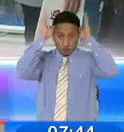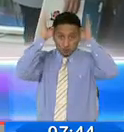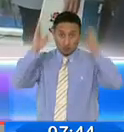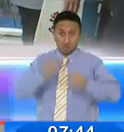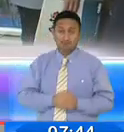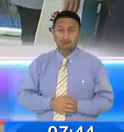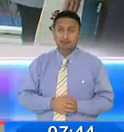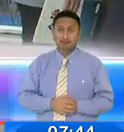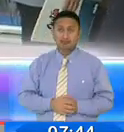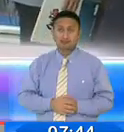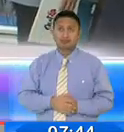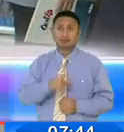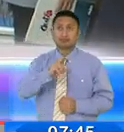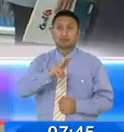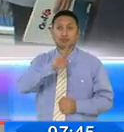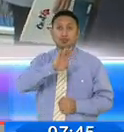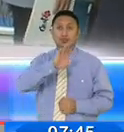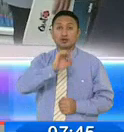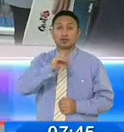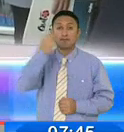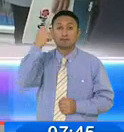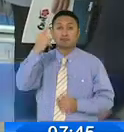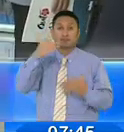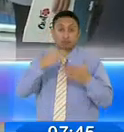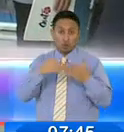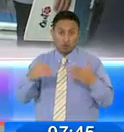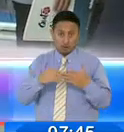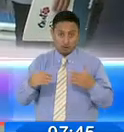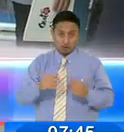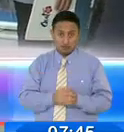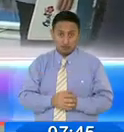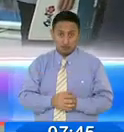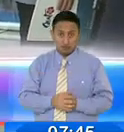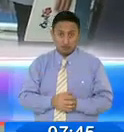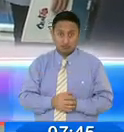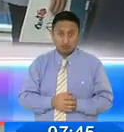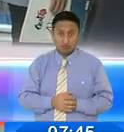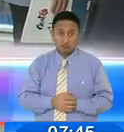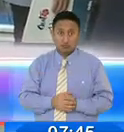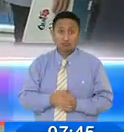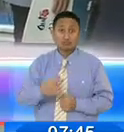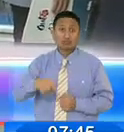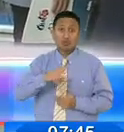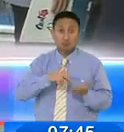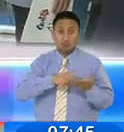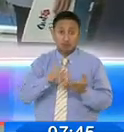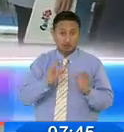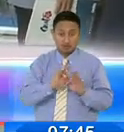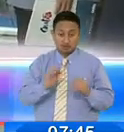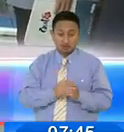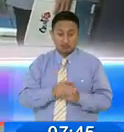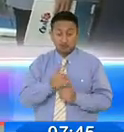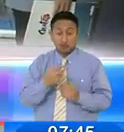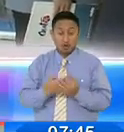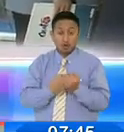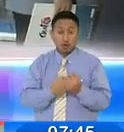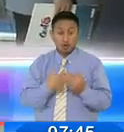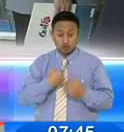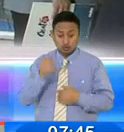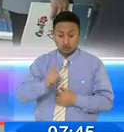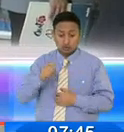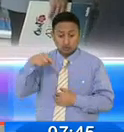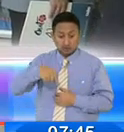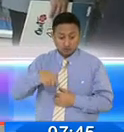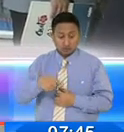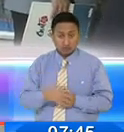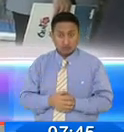como $240 millones que no están cubiertos. Son recursos que necesitamos justamente